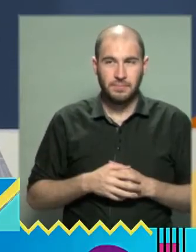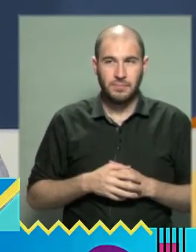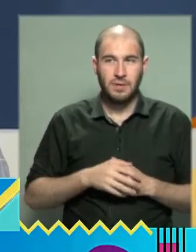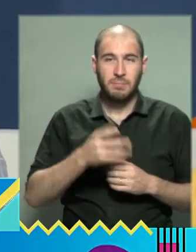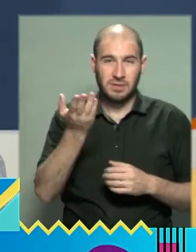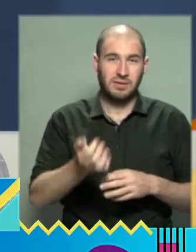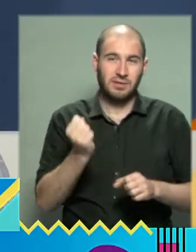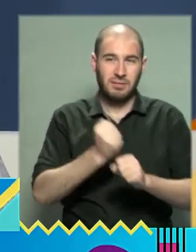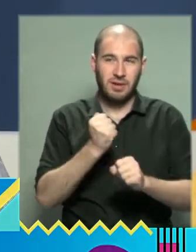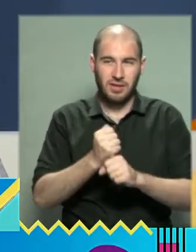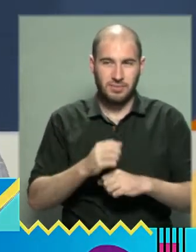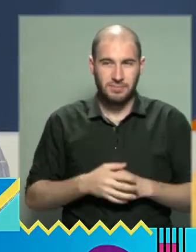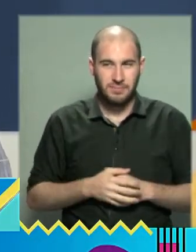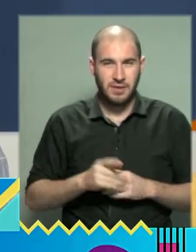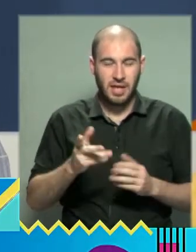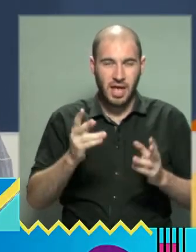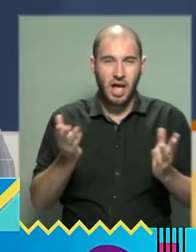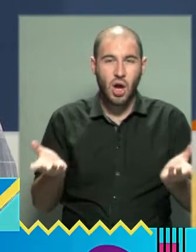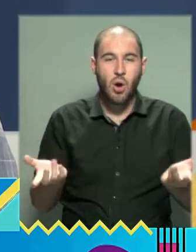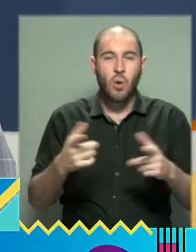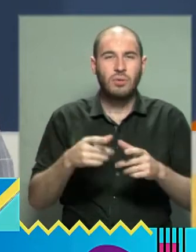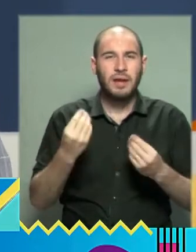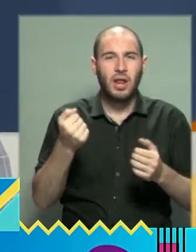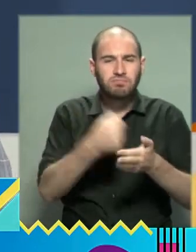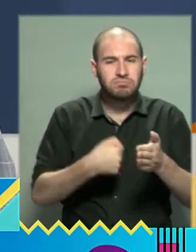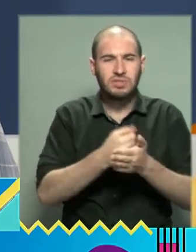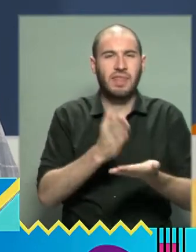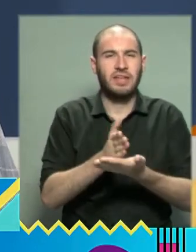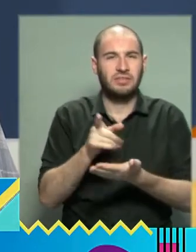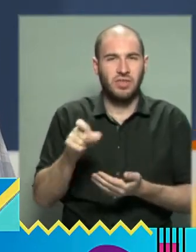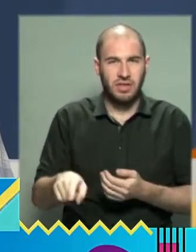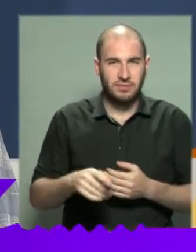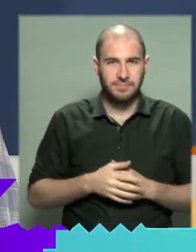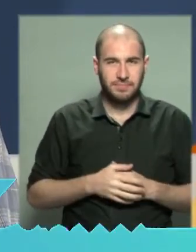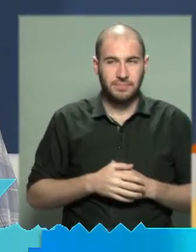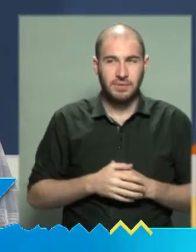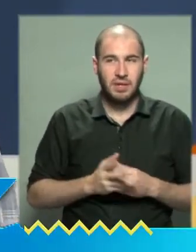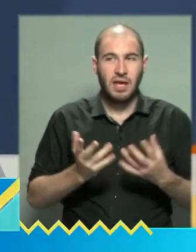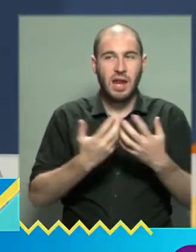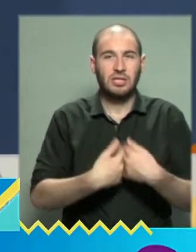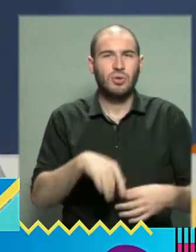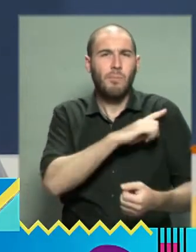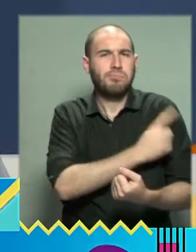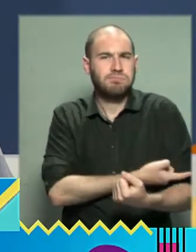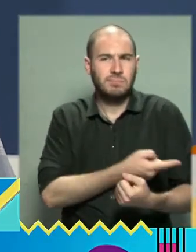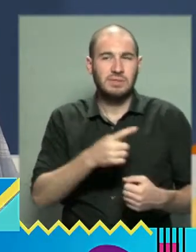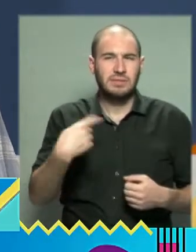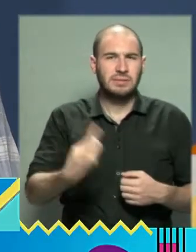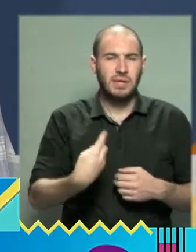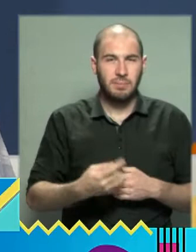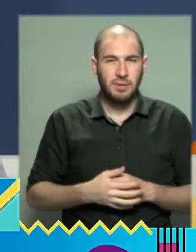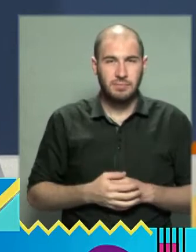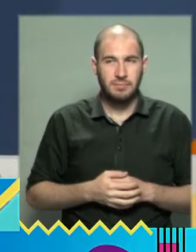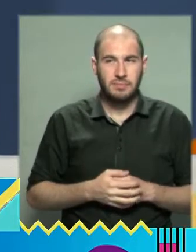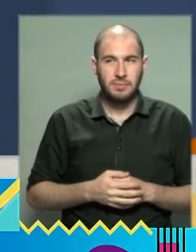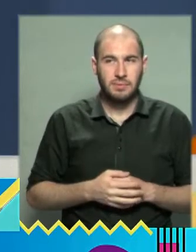se puede juntar para luchar por sus derechos en principio. Y la relación con el poder, evidentemente, siempre tiene que ver